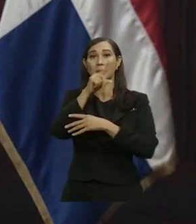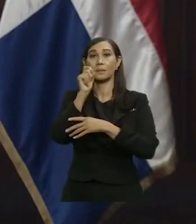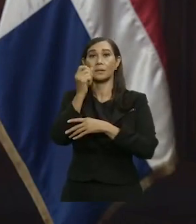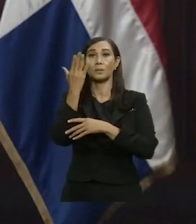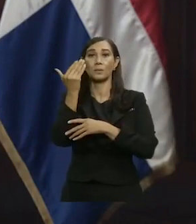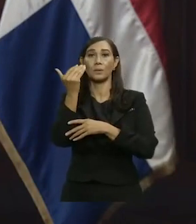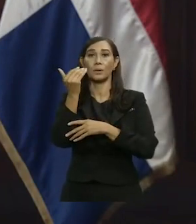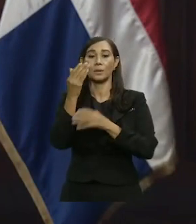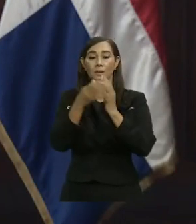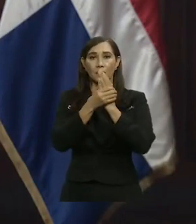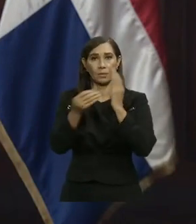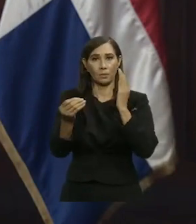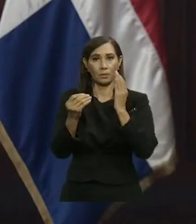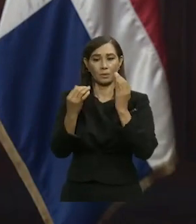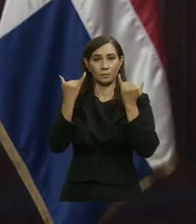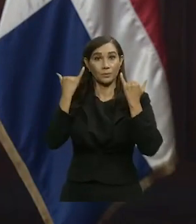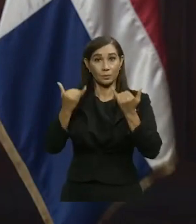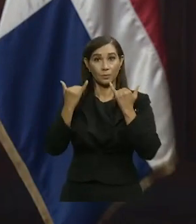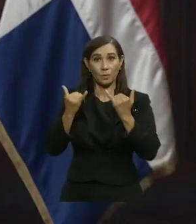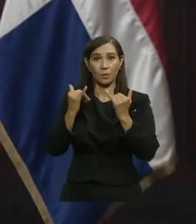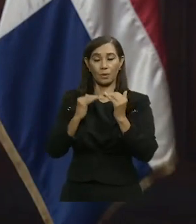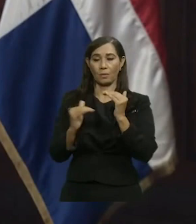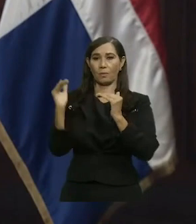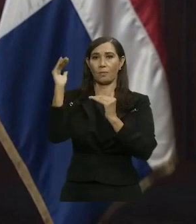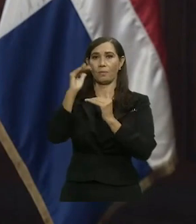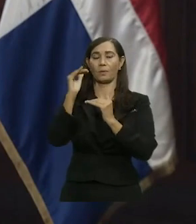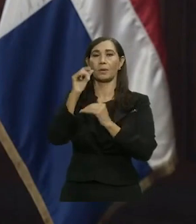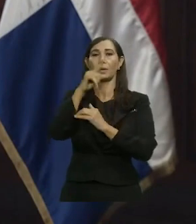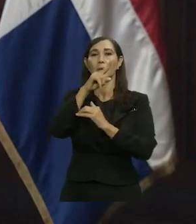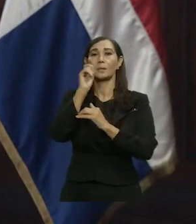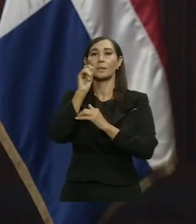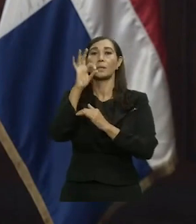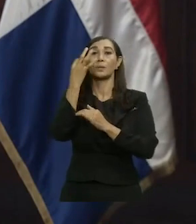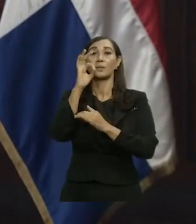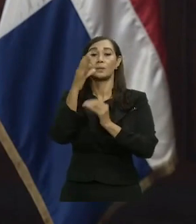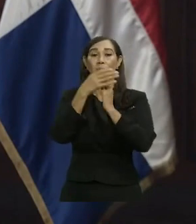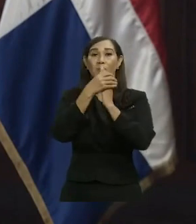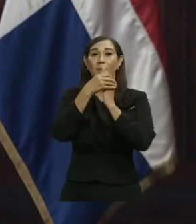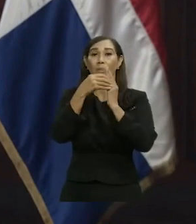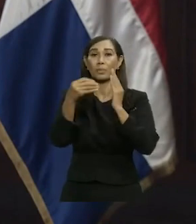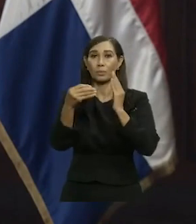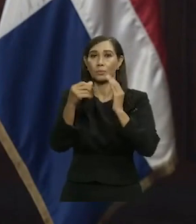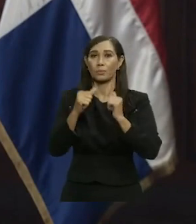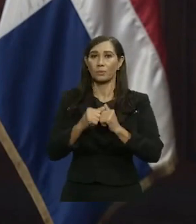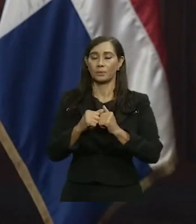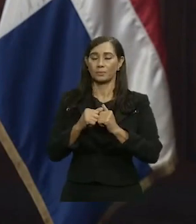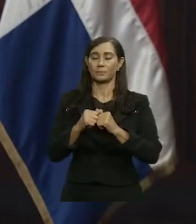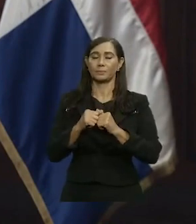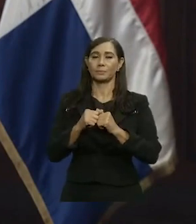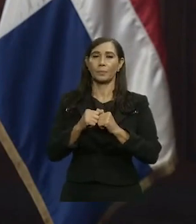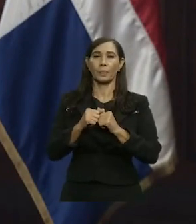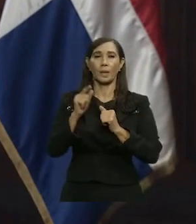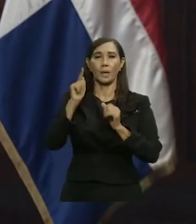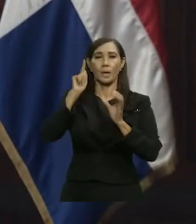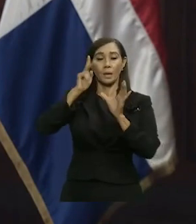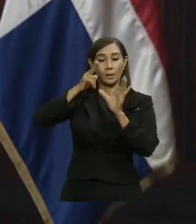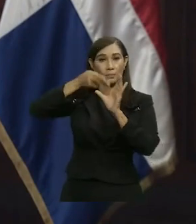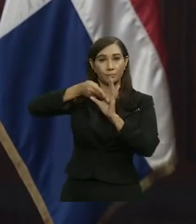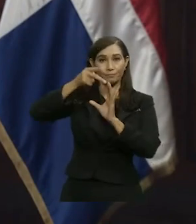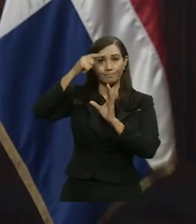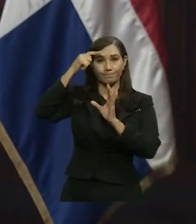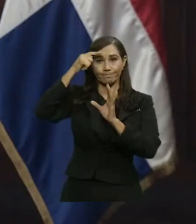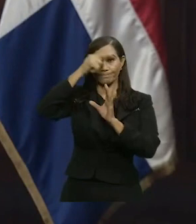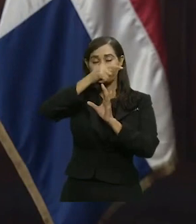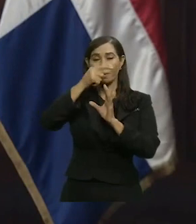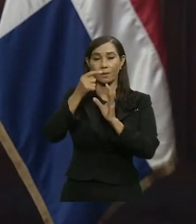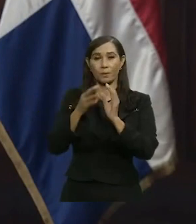$115 y hoy está a $119. El gasoil regular es el combustible que actualmente